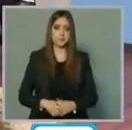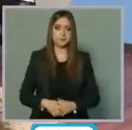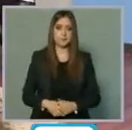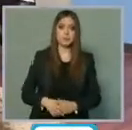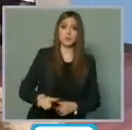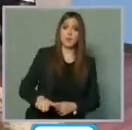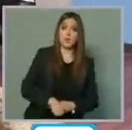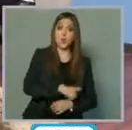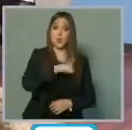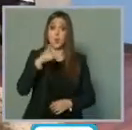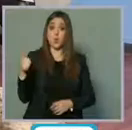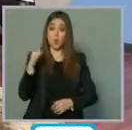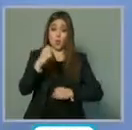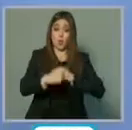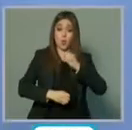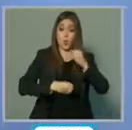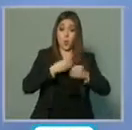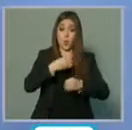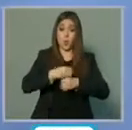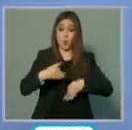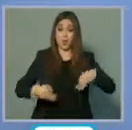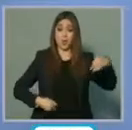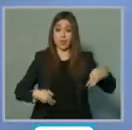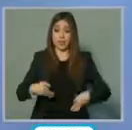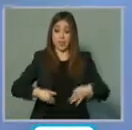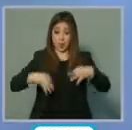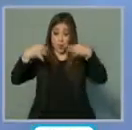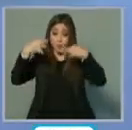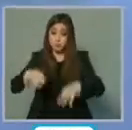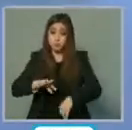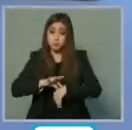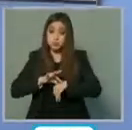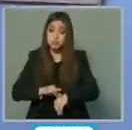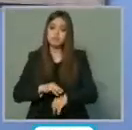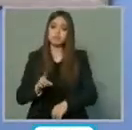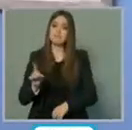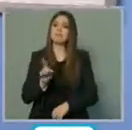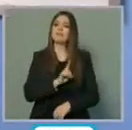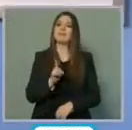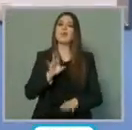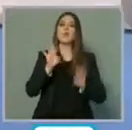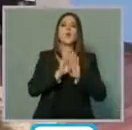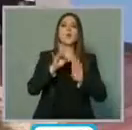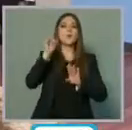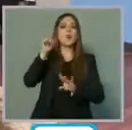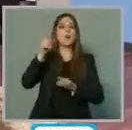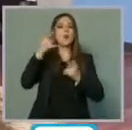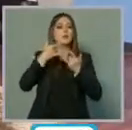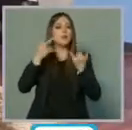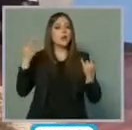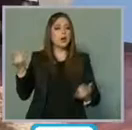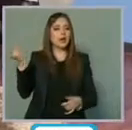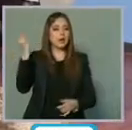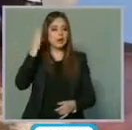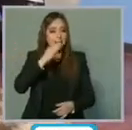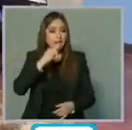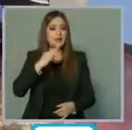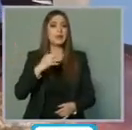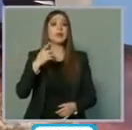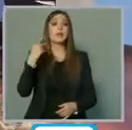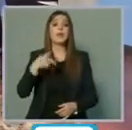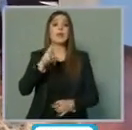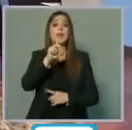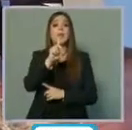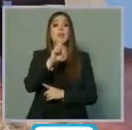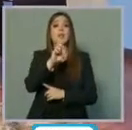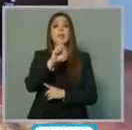tintes un poco menos realistas, pues? Bueno, este es el Más contraste. fantásticos. Este es el contraste. Las terribles desventuras